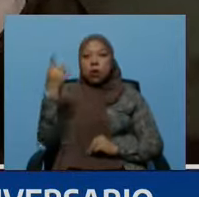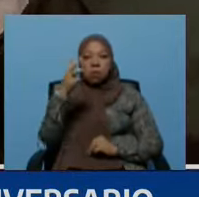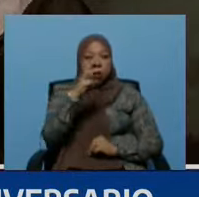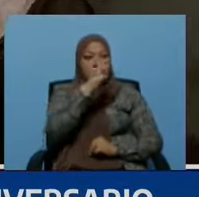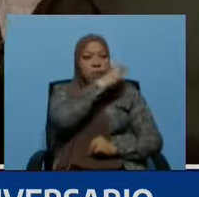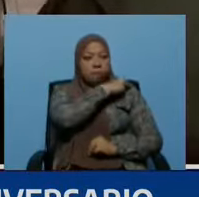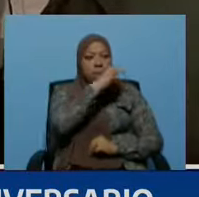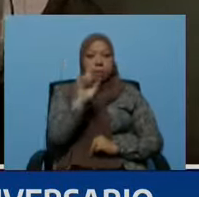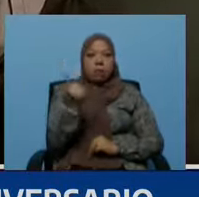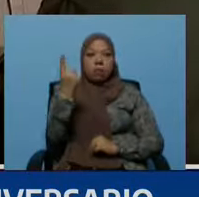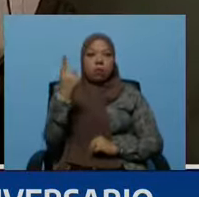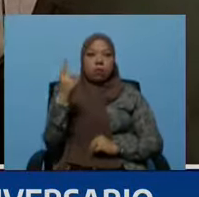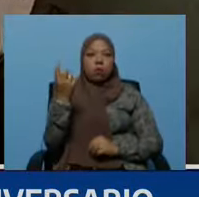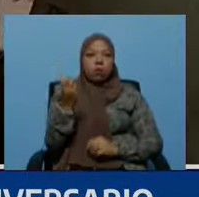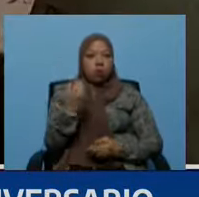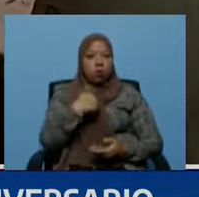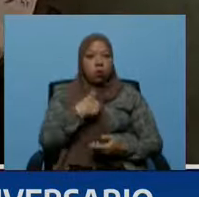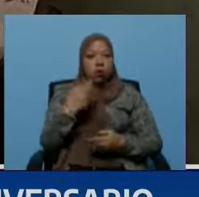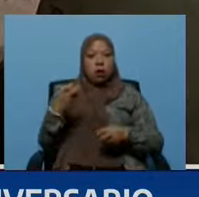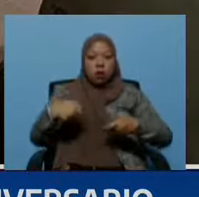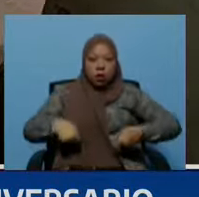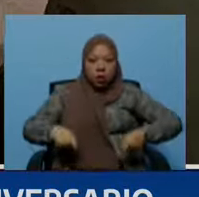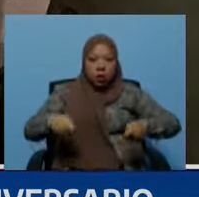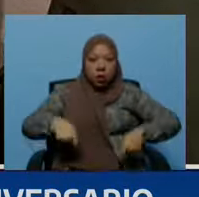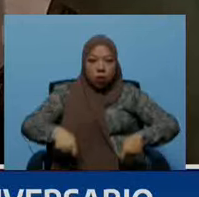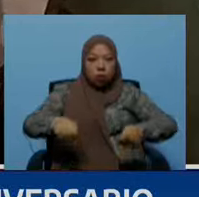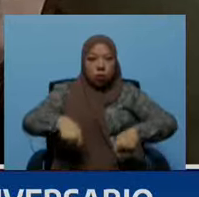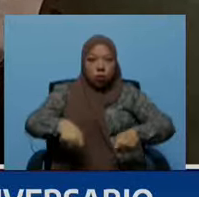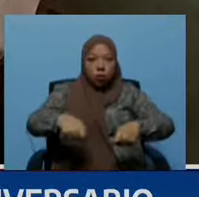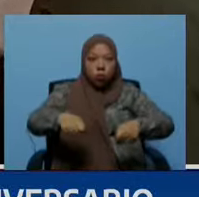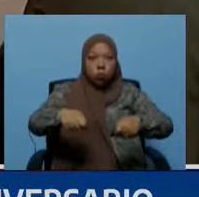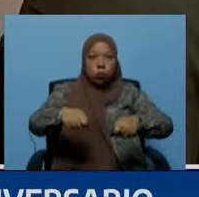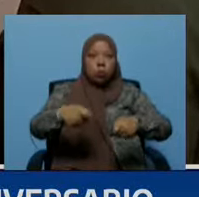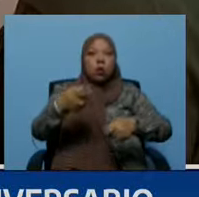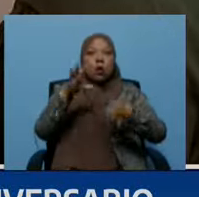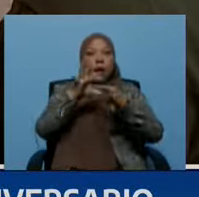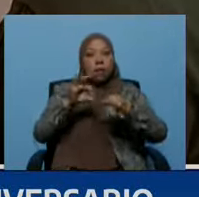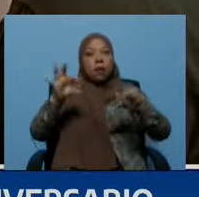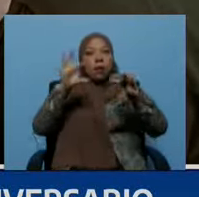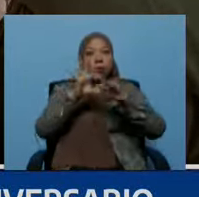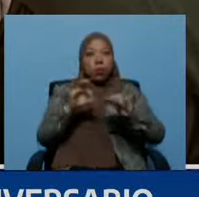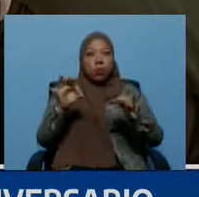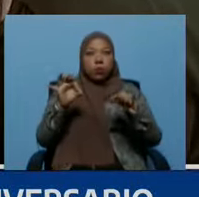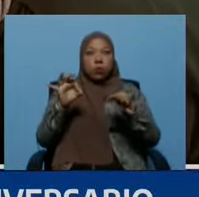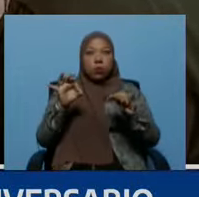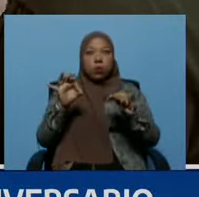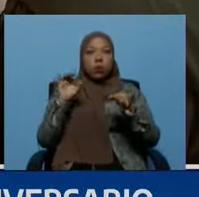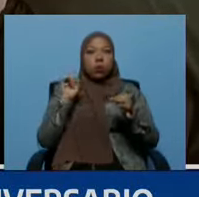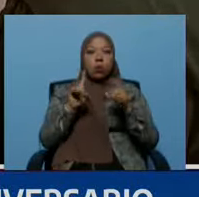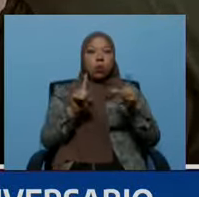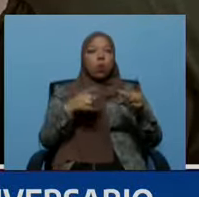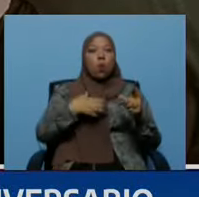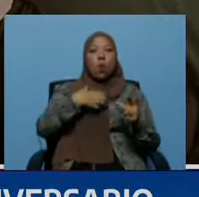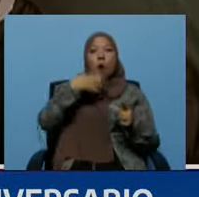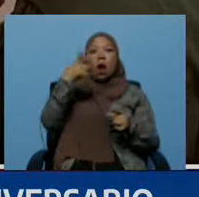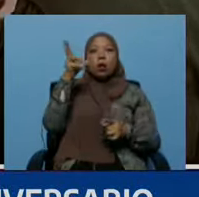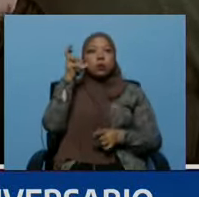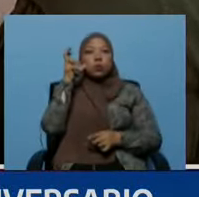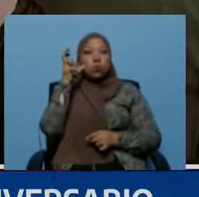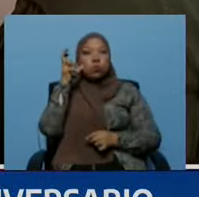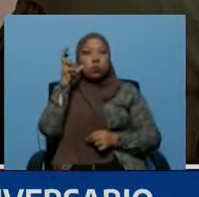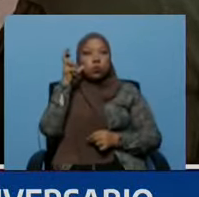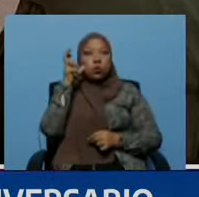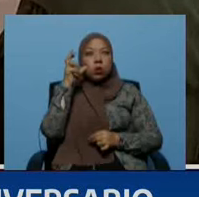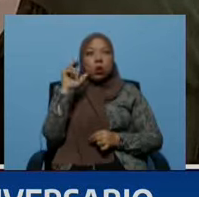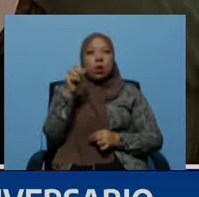que condecoré, que estaba en silla de ruedas. Él me contaba que llegó un grito, que